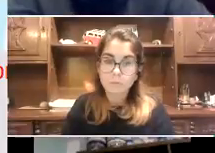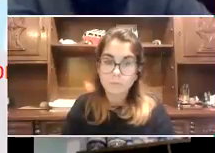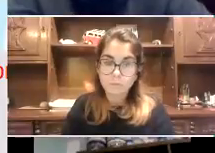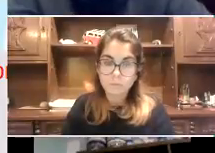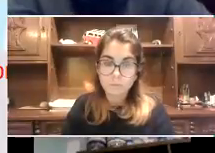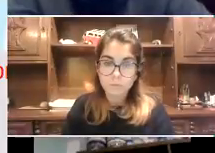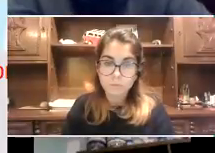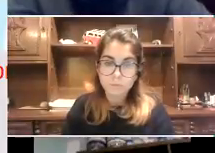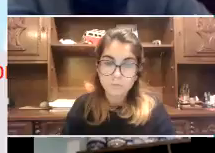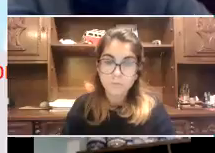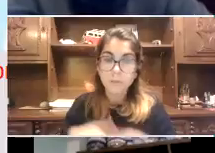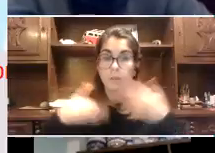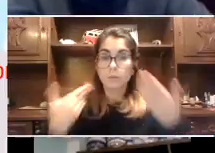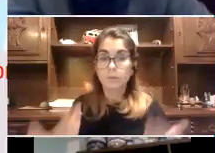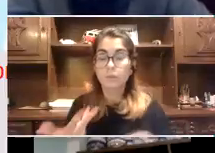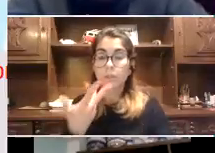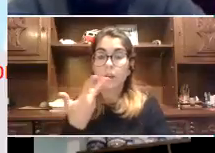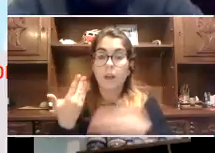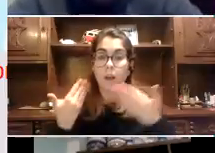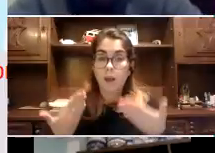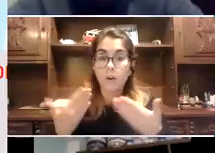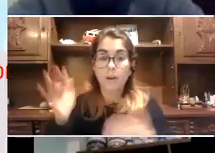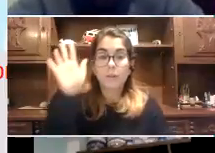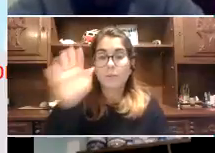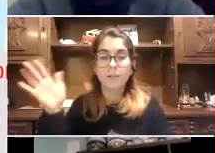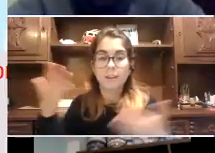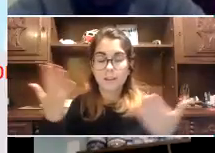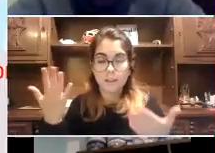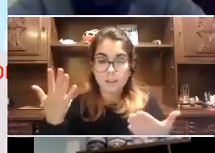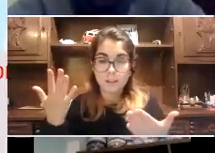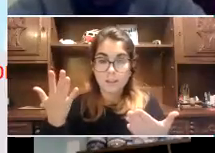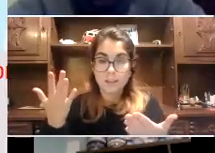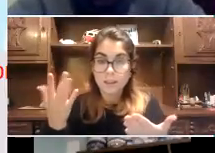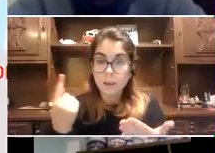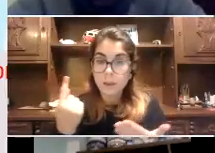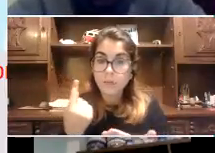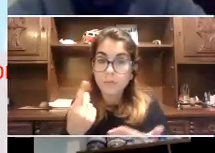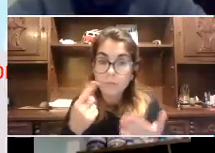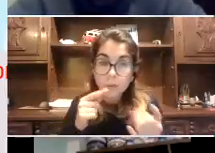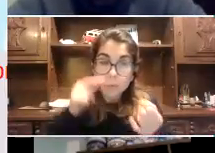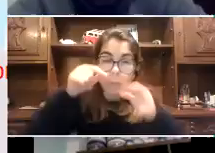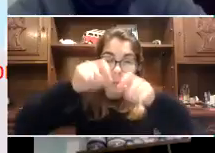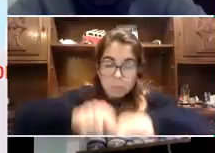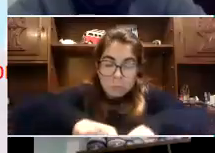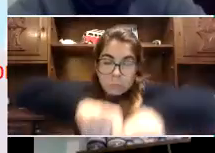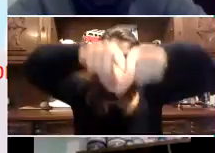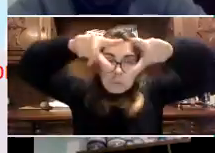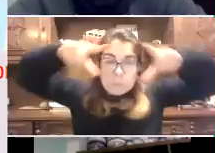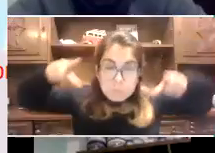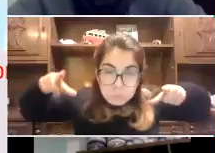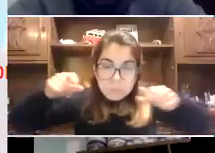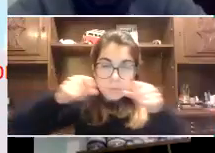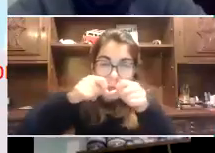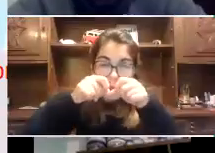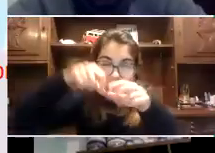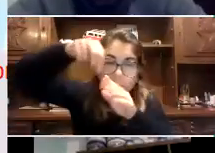En un siguiente paso de imaginación, lo que vamos a hacer es ahora seguir ampliando la escala. Entonces aumentamos todavía más